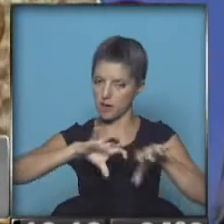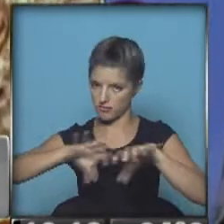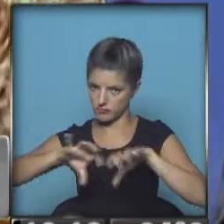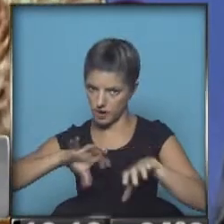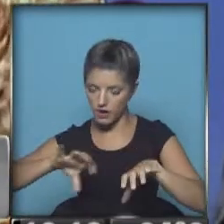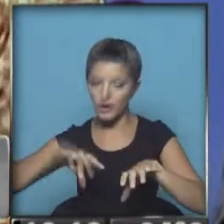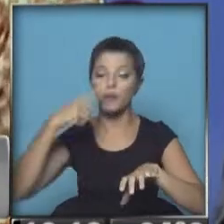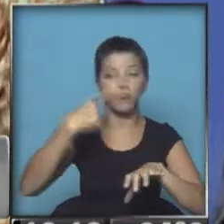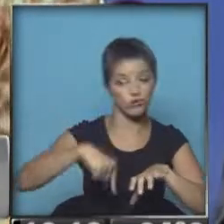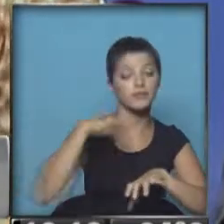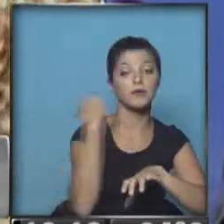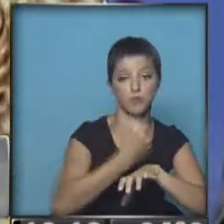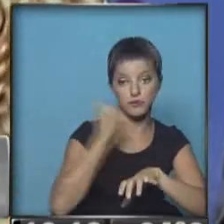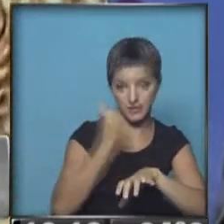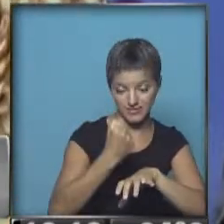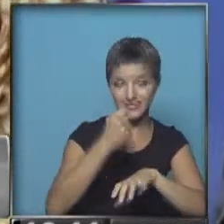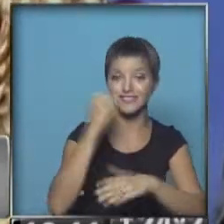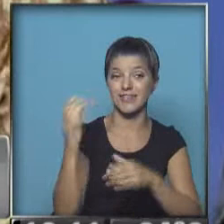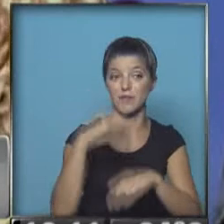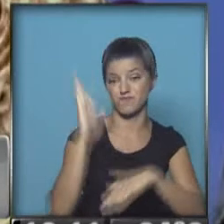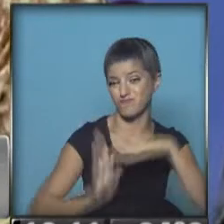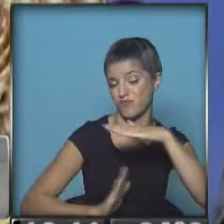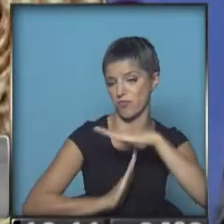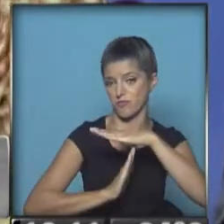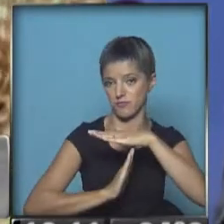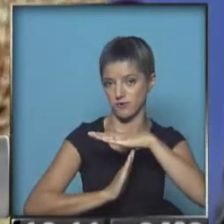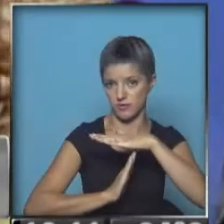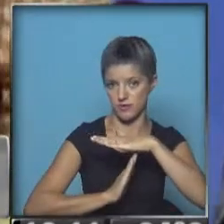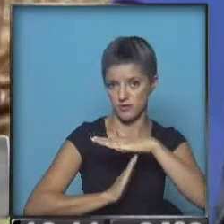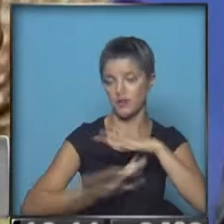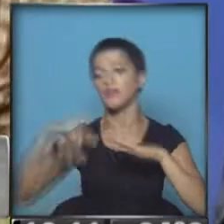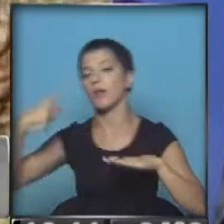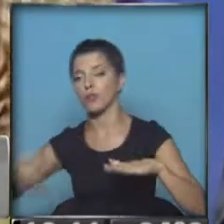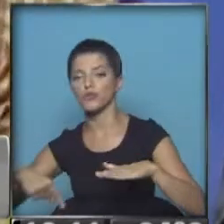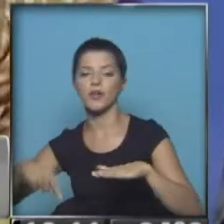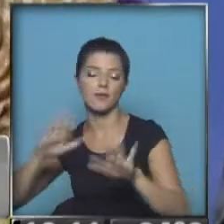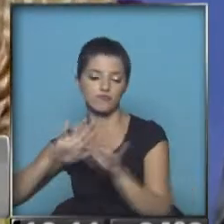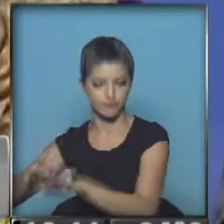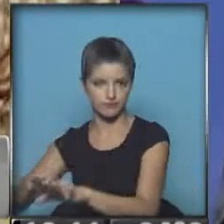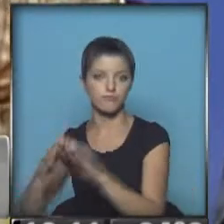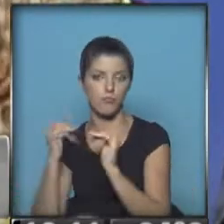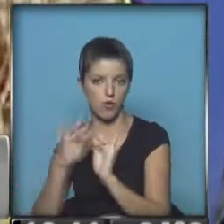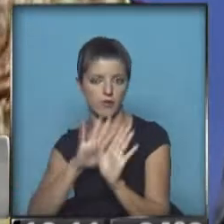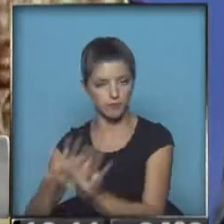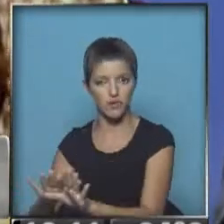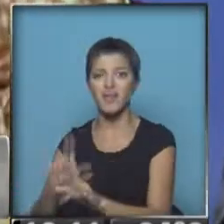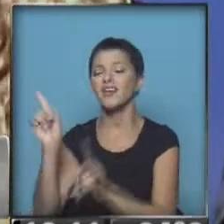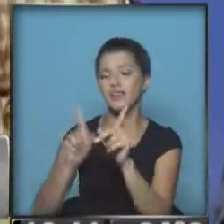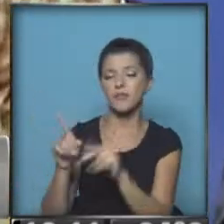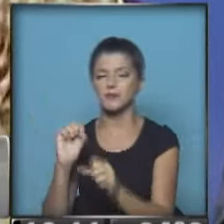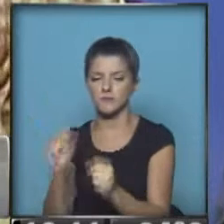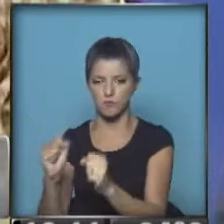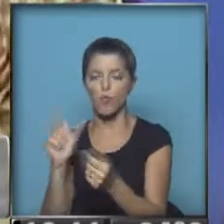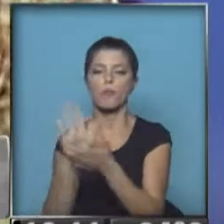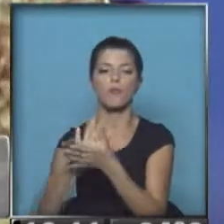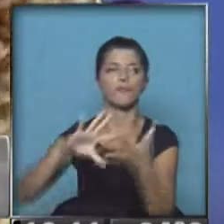lo importante y fundamental de las cosas que son superficiales, que muchas veces molestan por